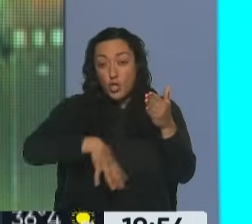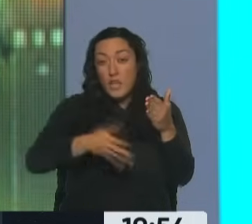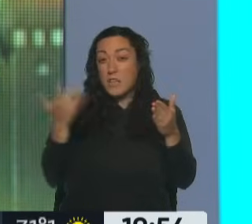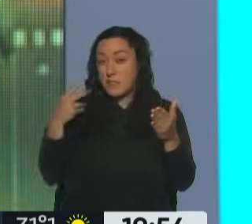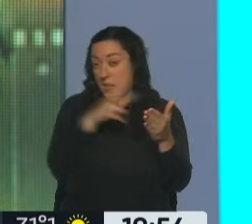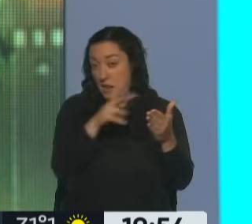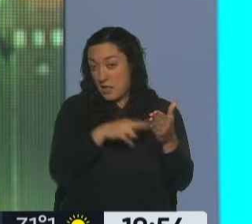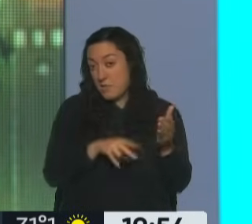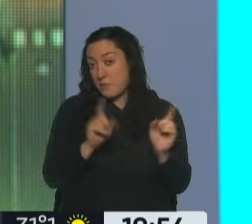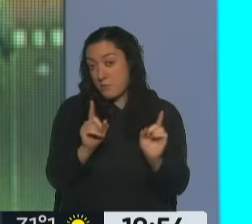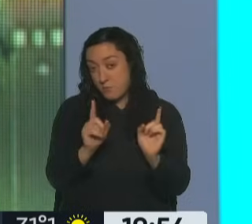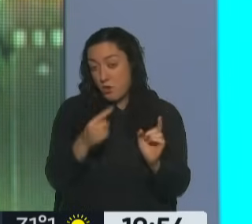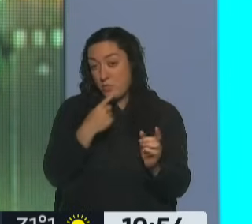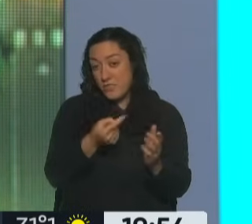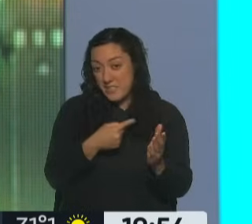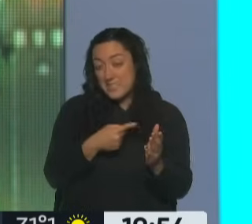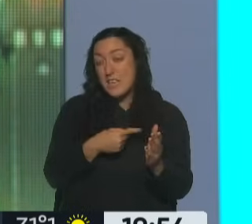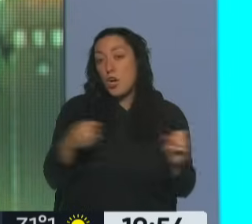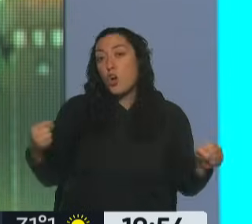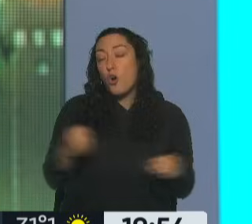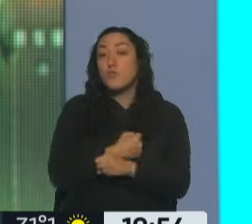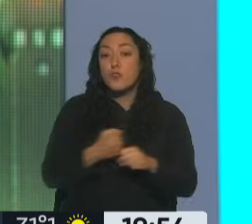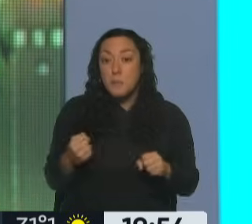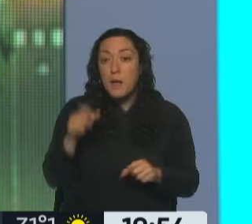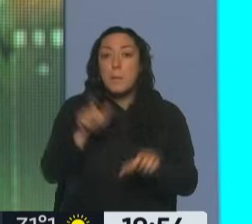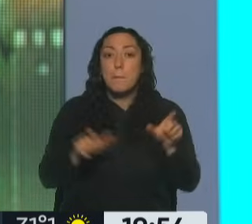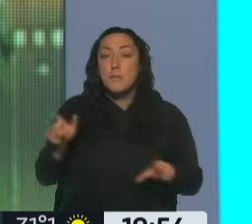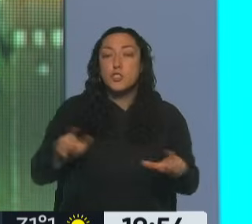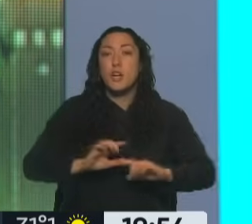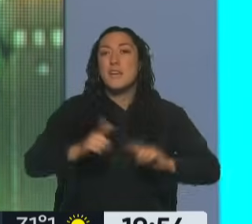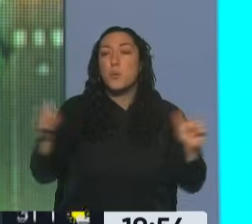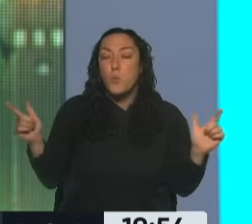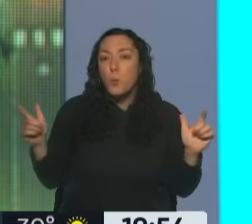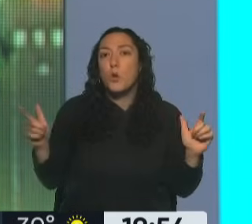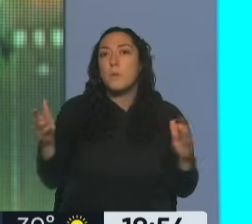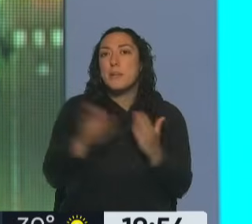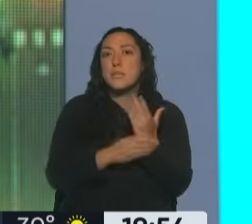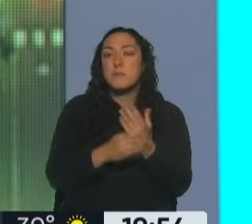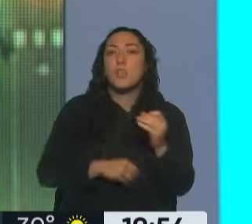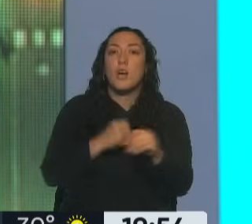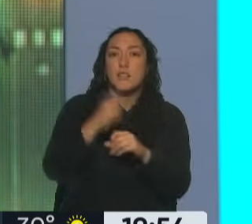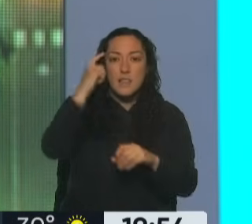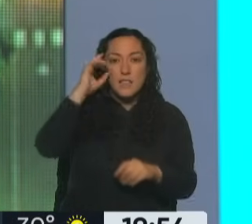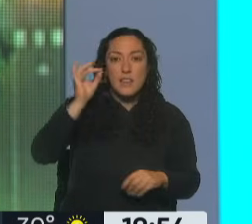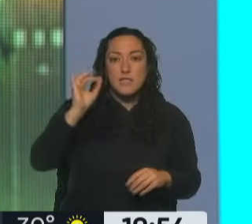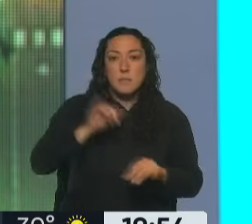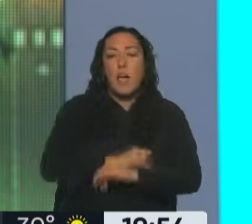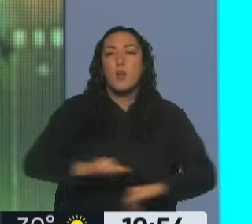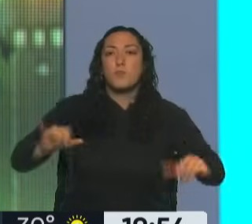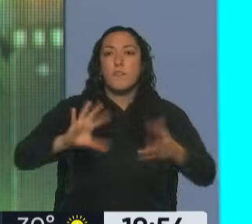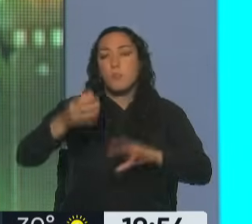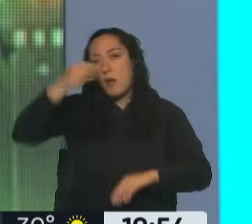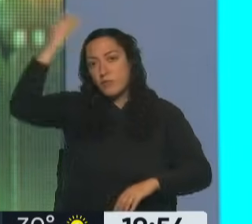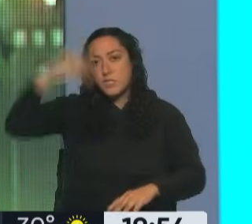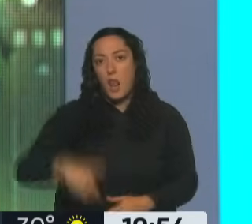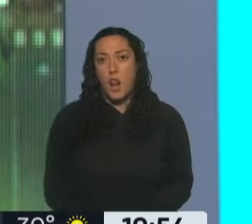leíste, dice que no se va a confirmar ningún ministerio hasta el 10 de diciembre, cuando sean anunciados oficialmente. Tal